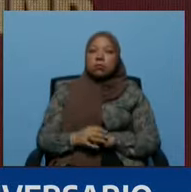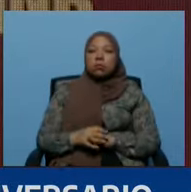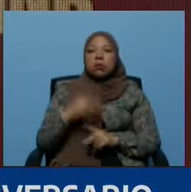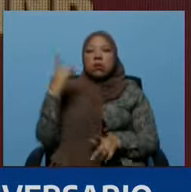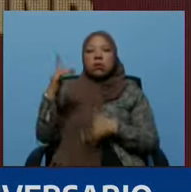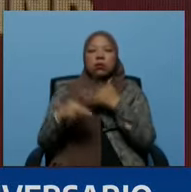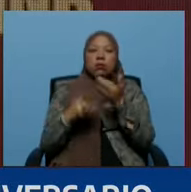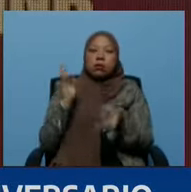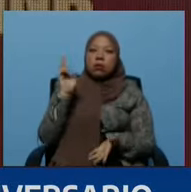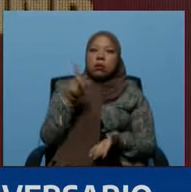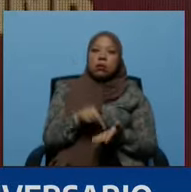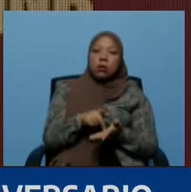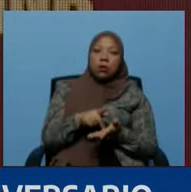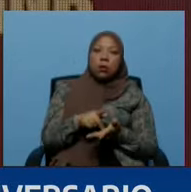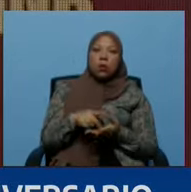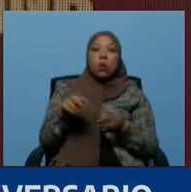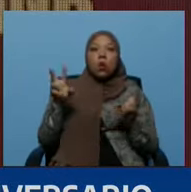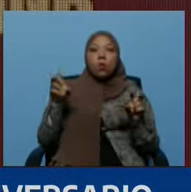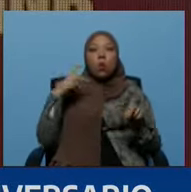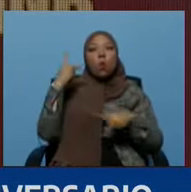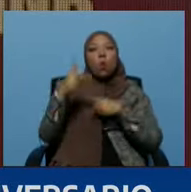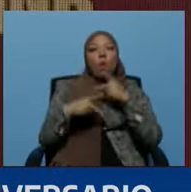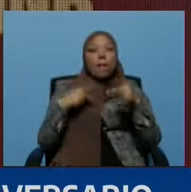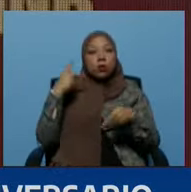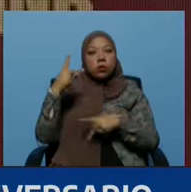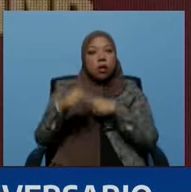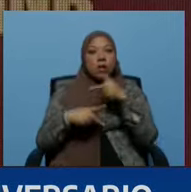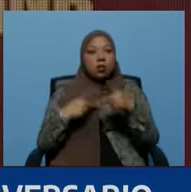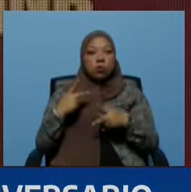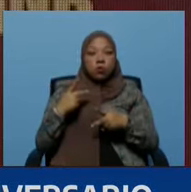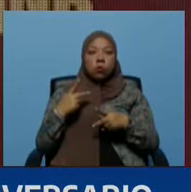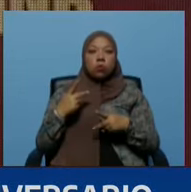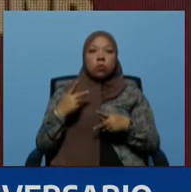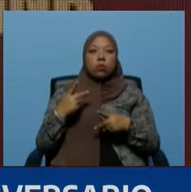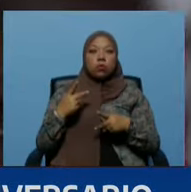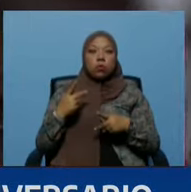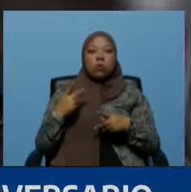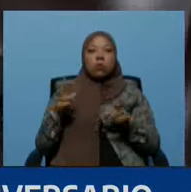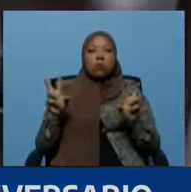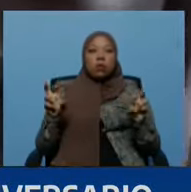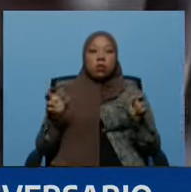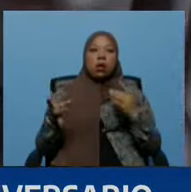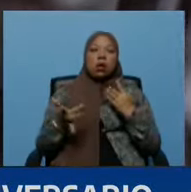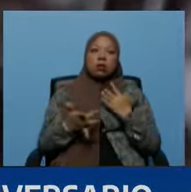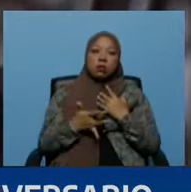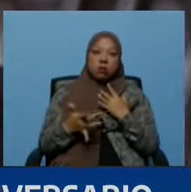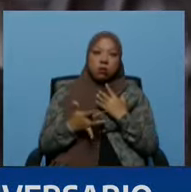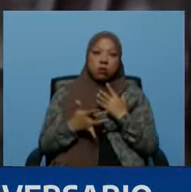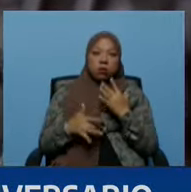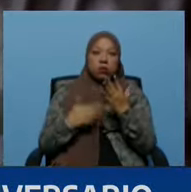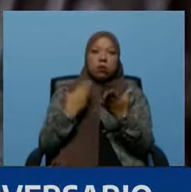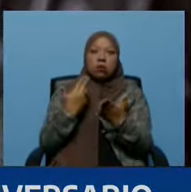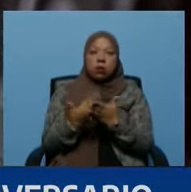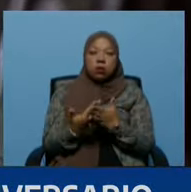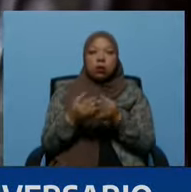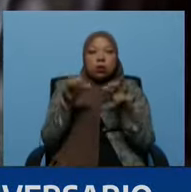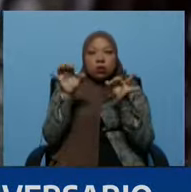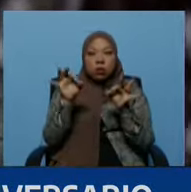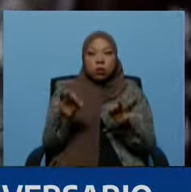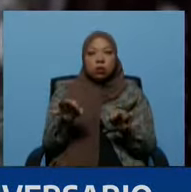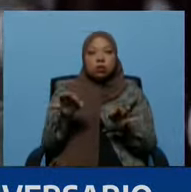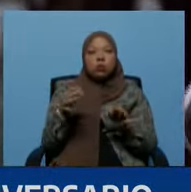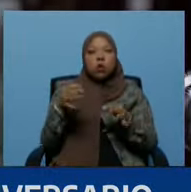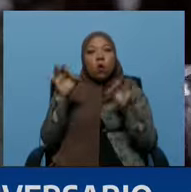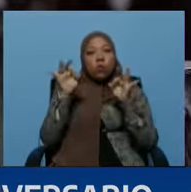Ceballos, en su nueva etapa, con la actualización tecnológica que